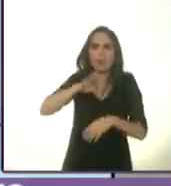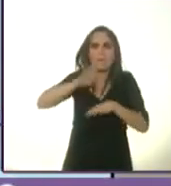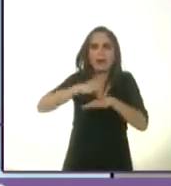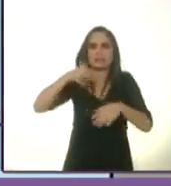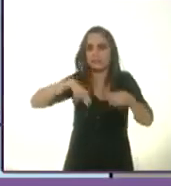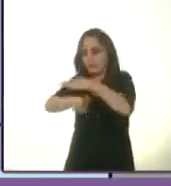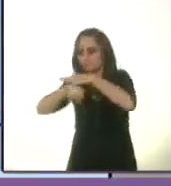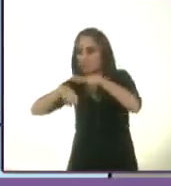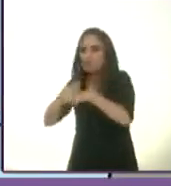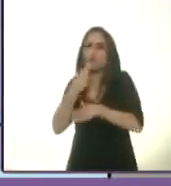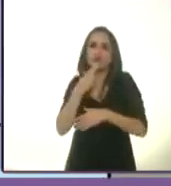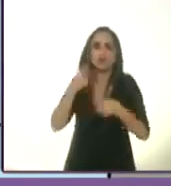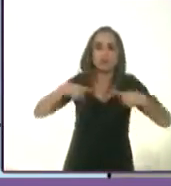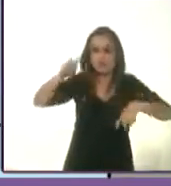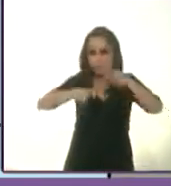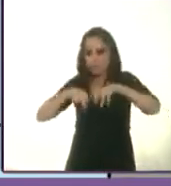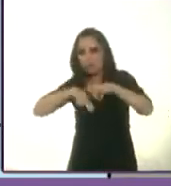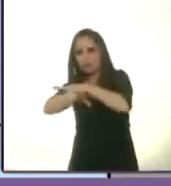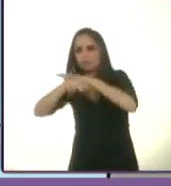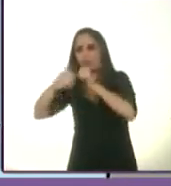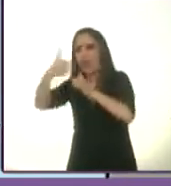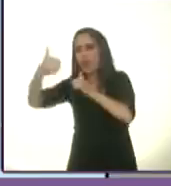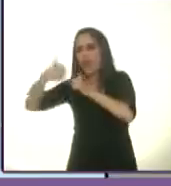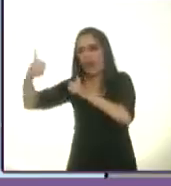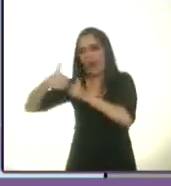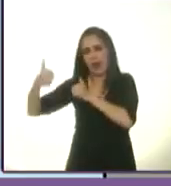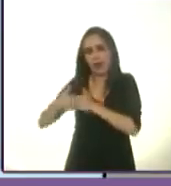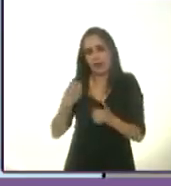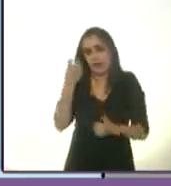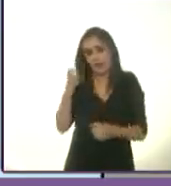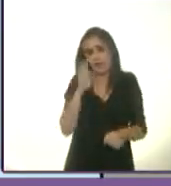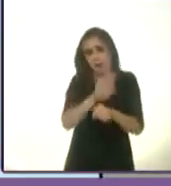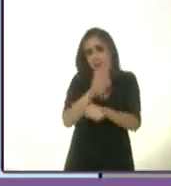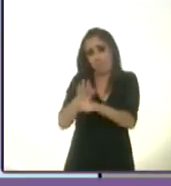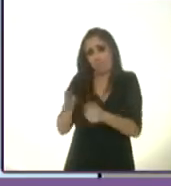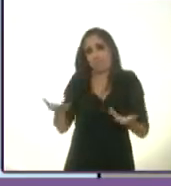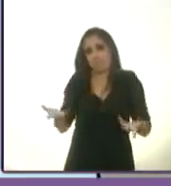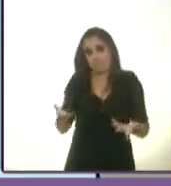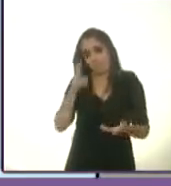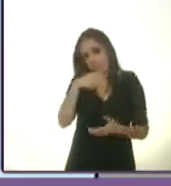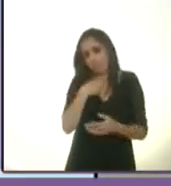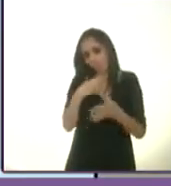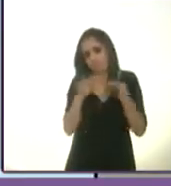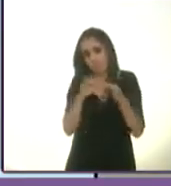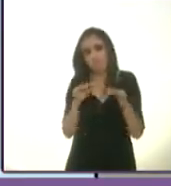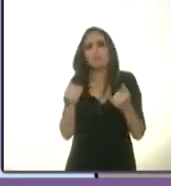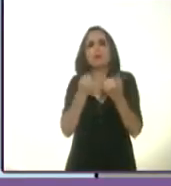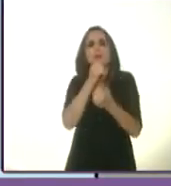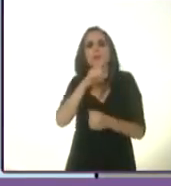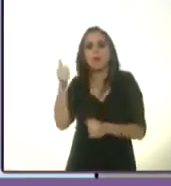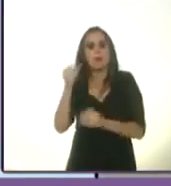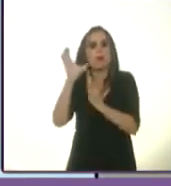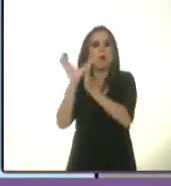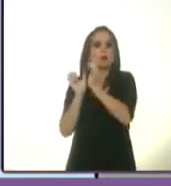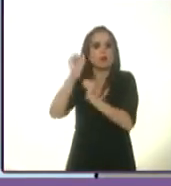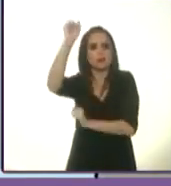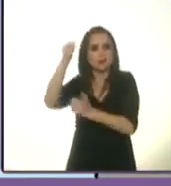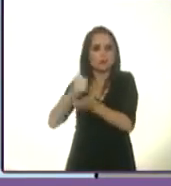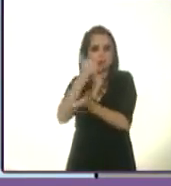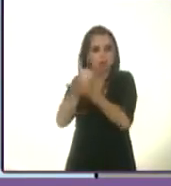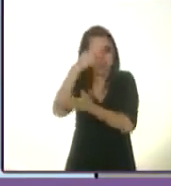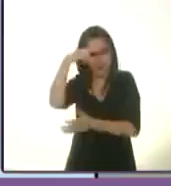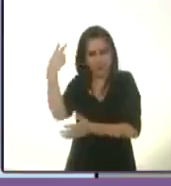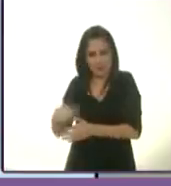movilidad en el metro de la ciudad de méxico sólo para aclarar segundo me parece fundamental hablar de la de la ciudad de mexico